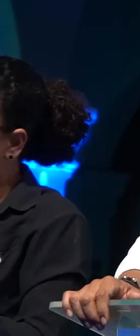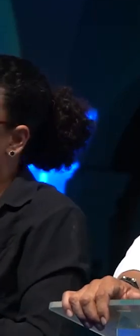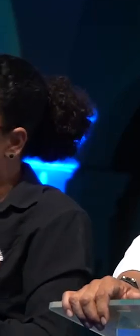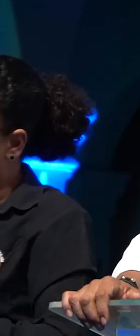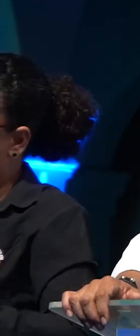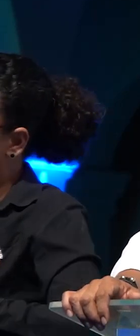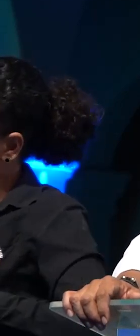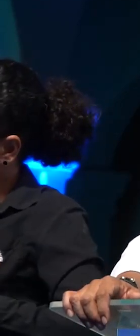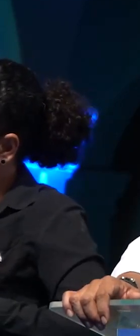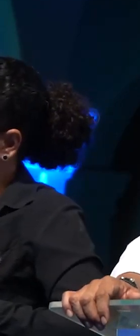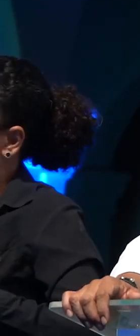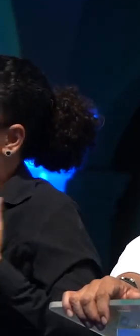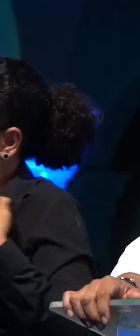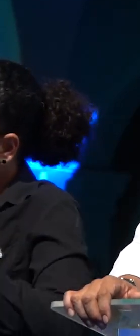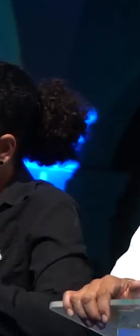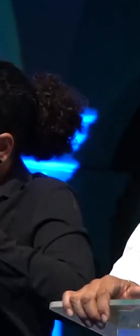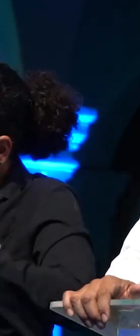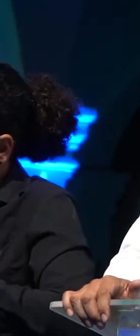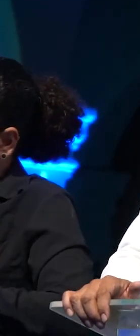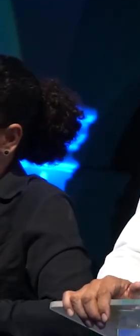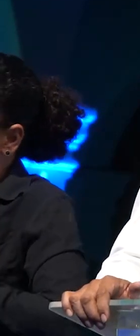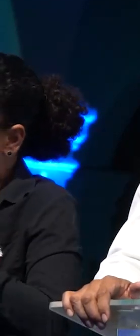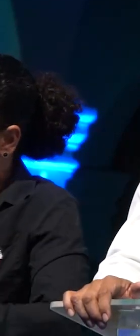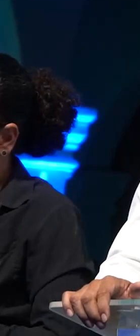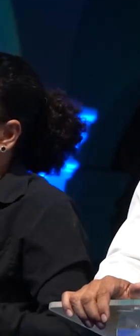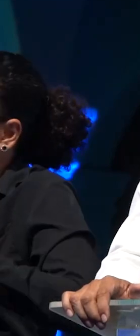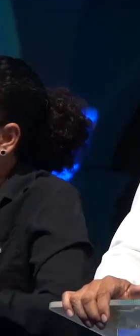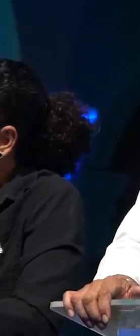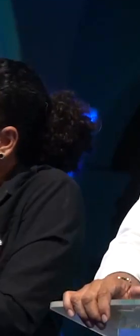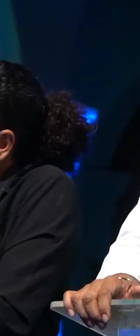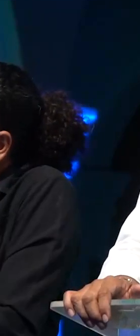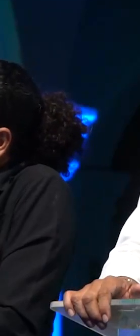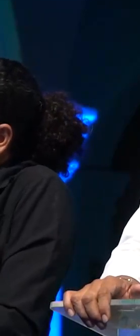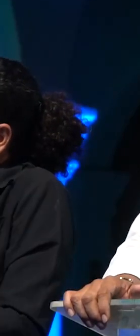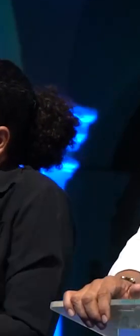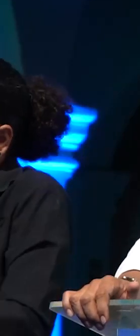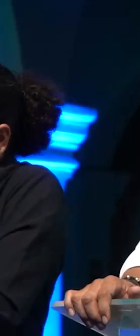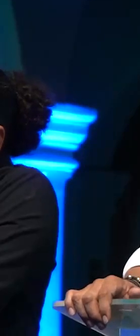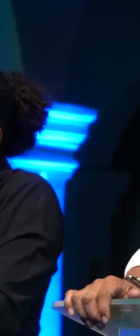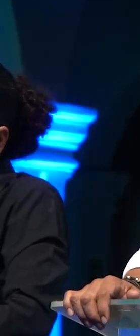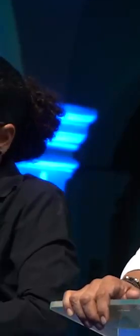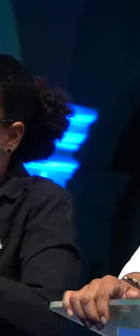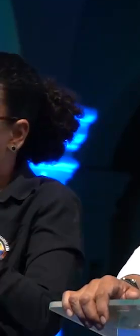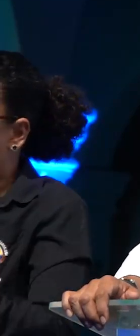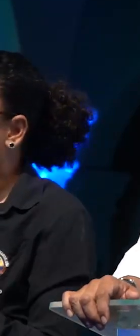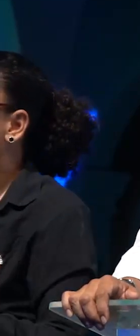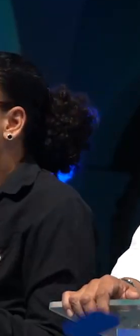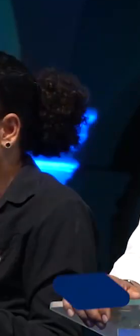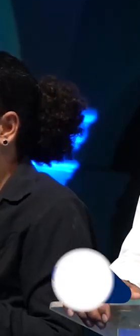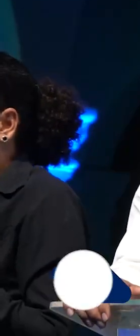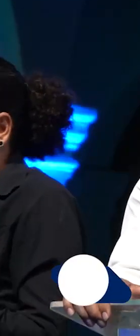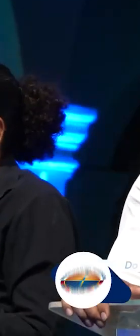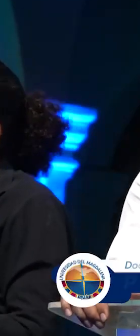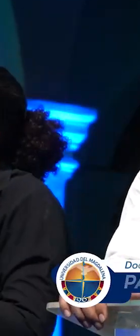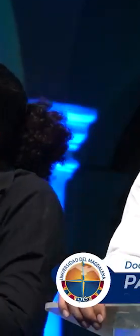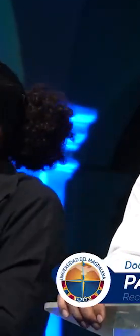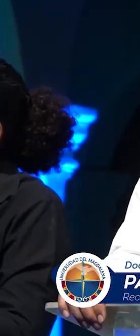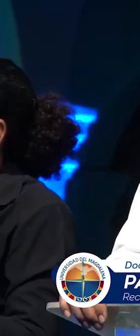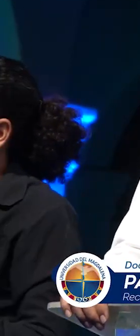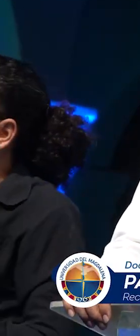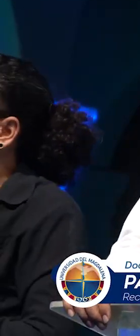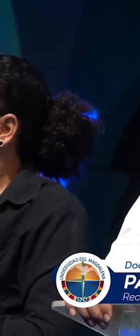esta universidad porque quisimos, porque pudiéramos estar en cualquier otra universidad más prestigiosa y con más recursos en el mundo, pero decidieron estar